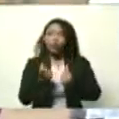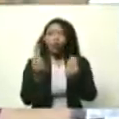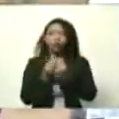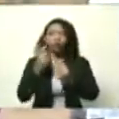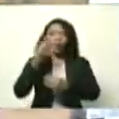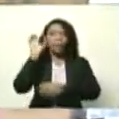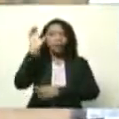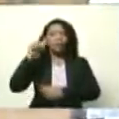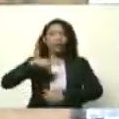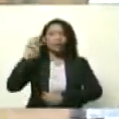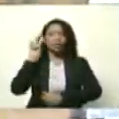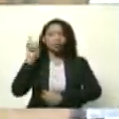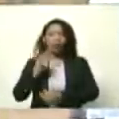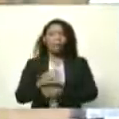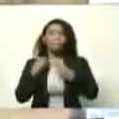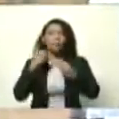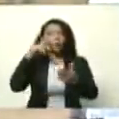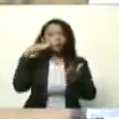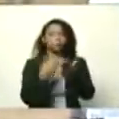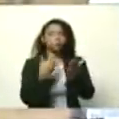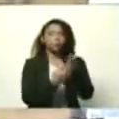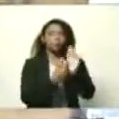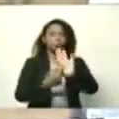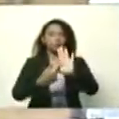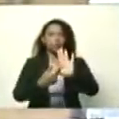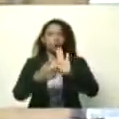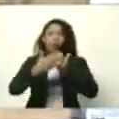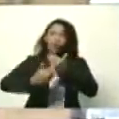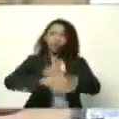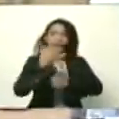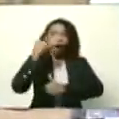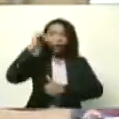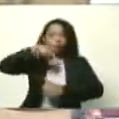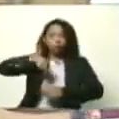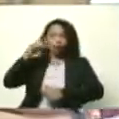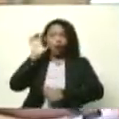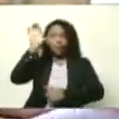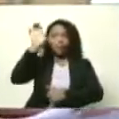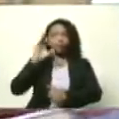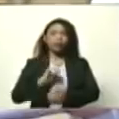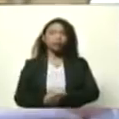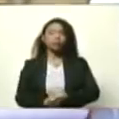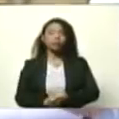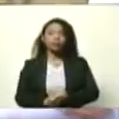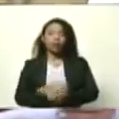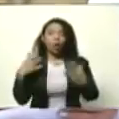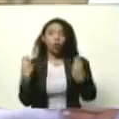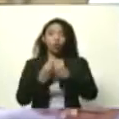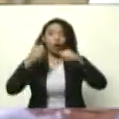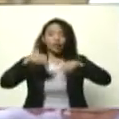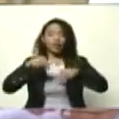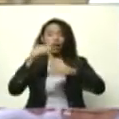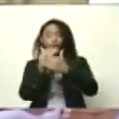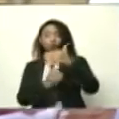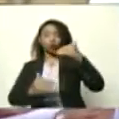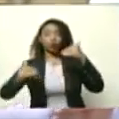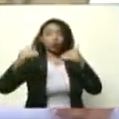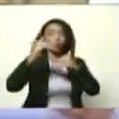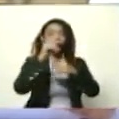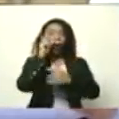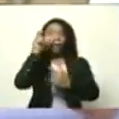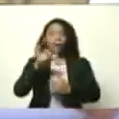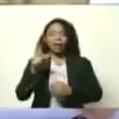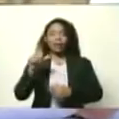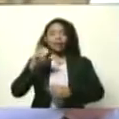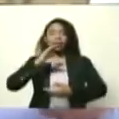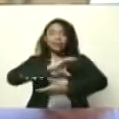con Venezuela, para demostrar los avances que tenemos en nuestra patria. Aquí me acompaña el superintendente del